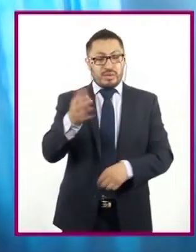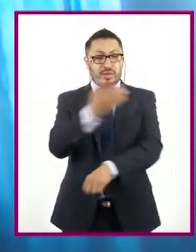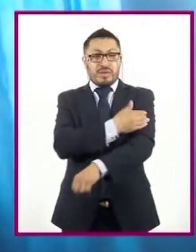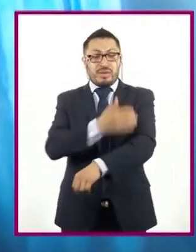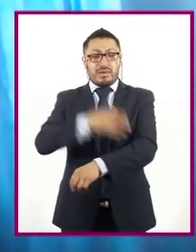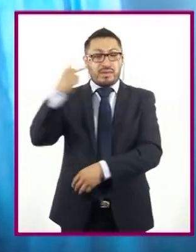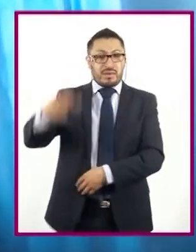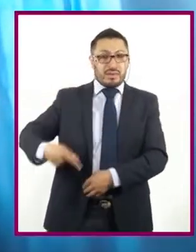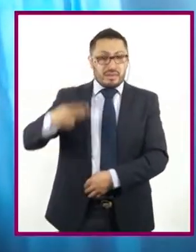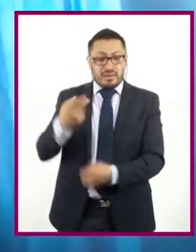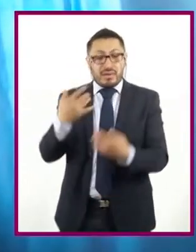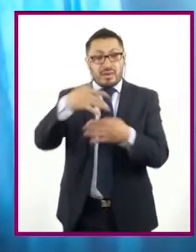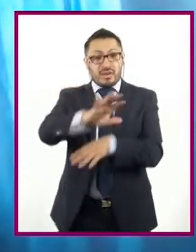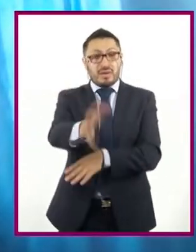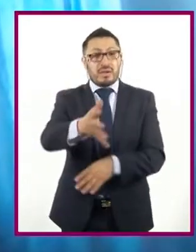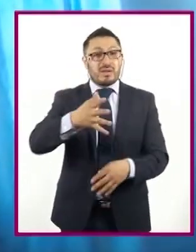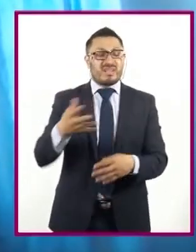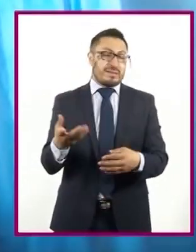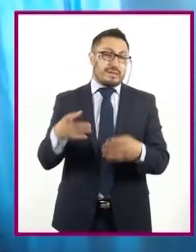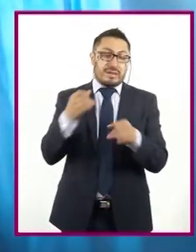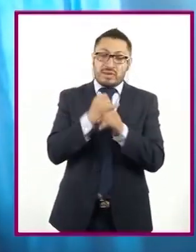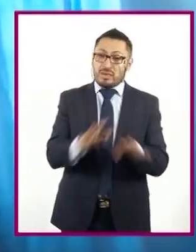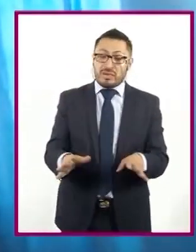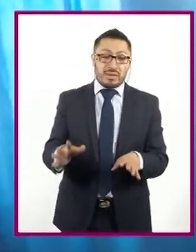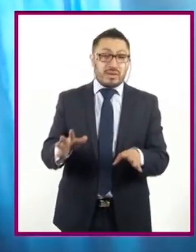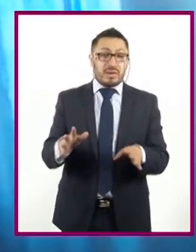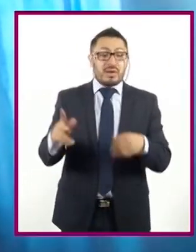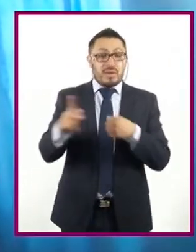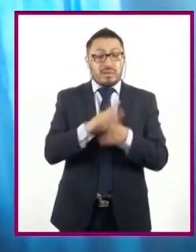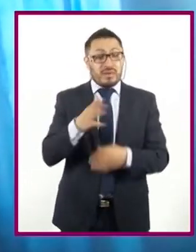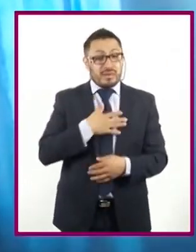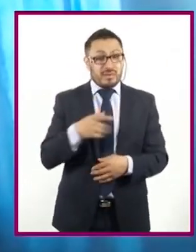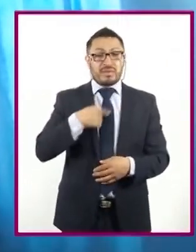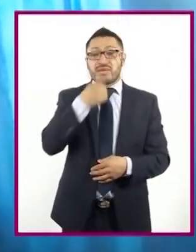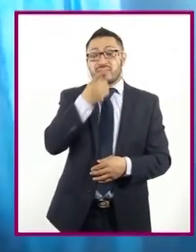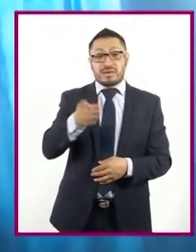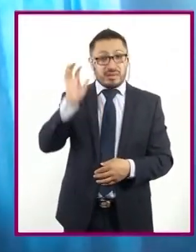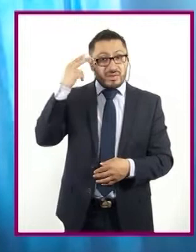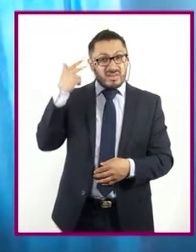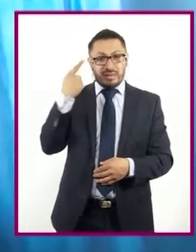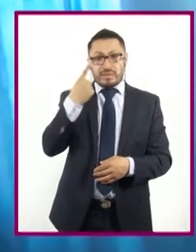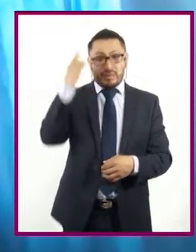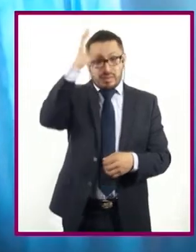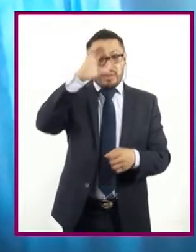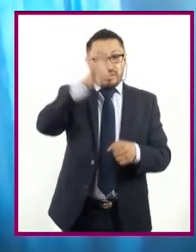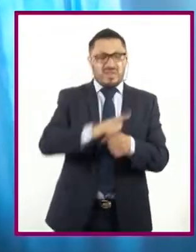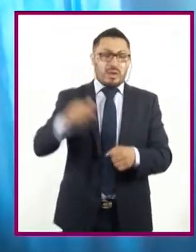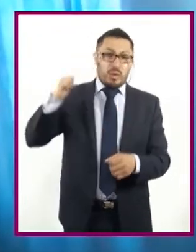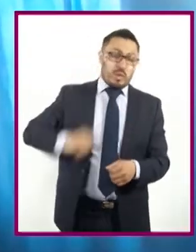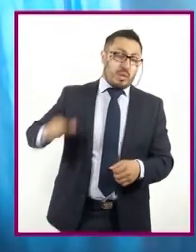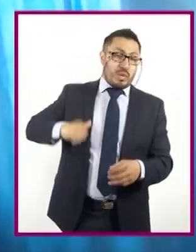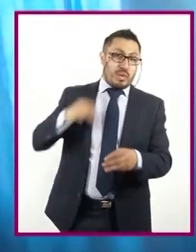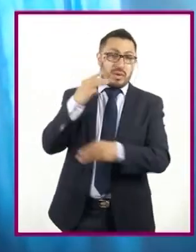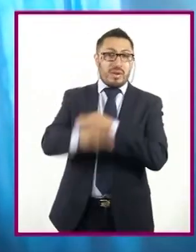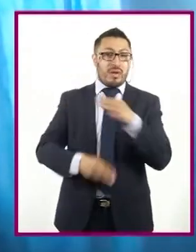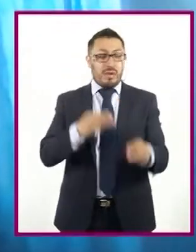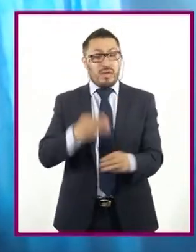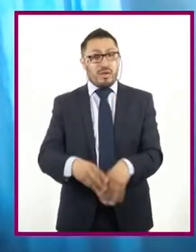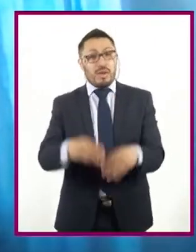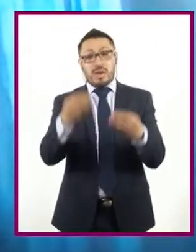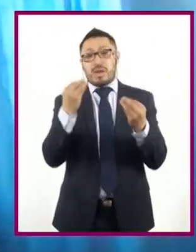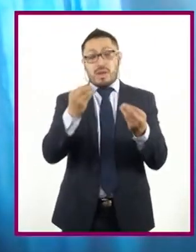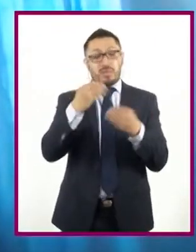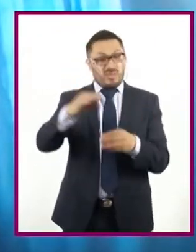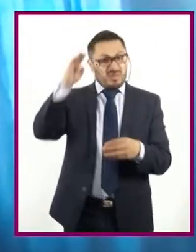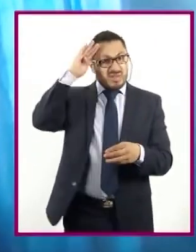me preguntan acerca de datos sobre mi país, les respondo que China es una de las culturas más antiguas del mundo y gran parte del